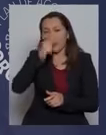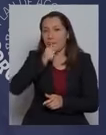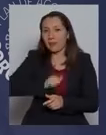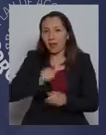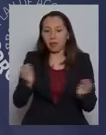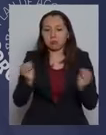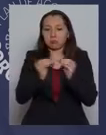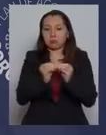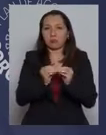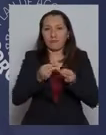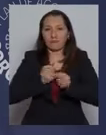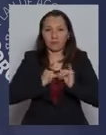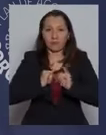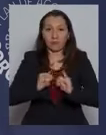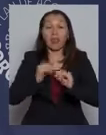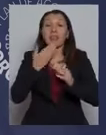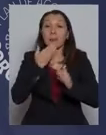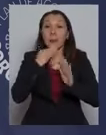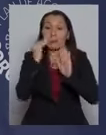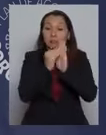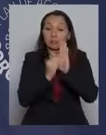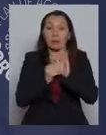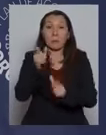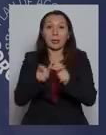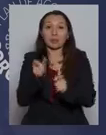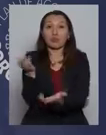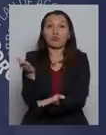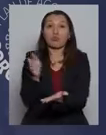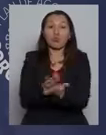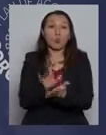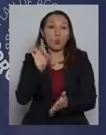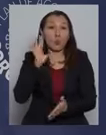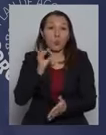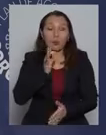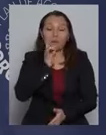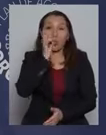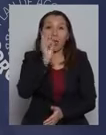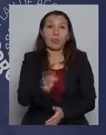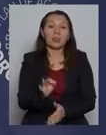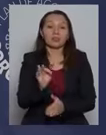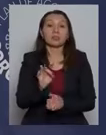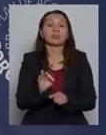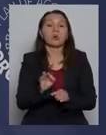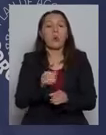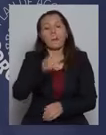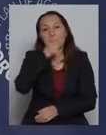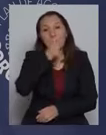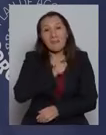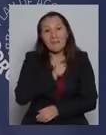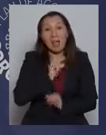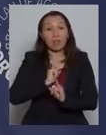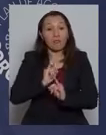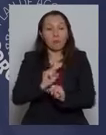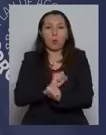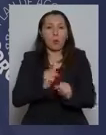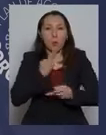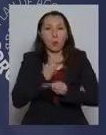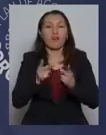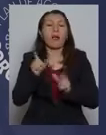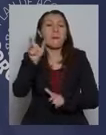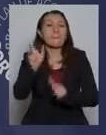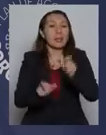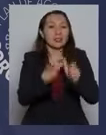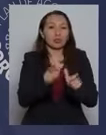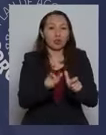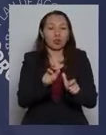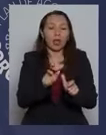a los detalles de las personas fallecidas, lo único que voy a mencionar en resguardo a la confidencialidad de la información es que son